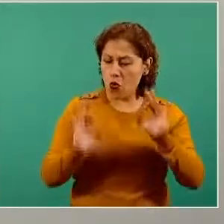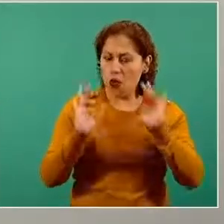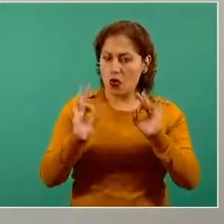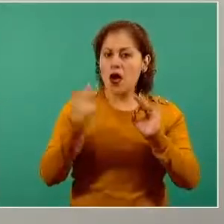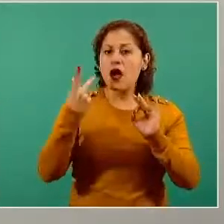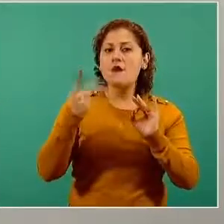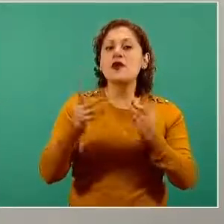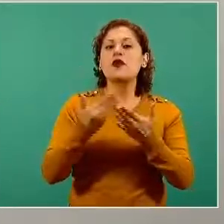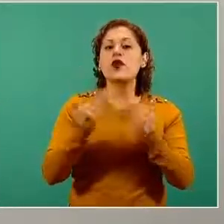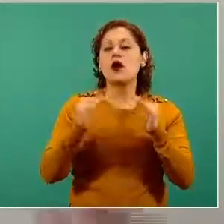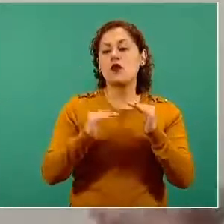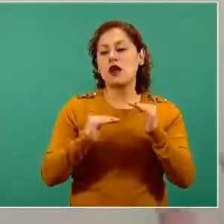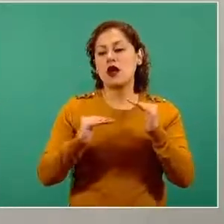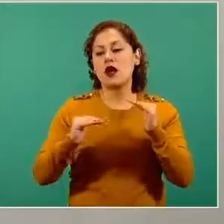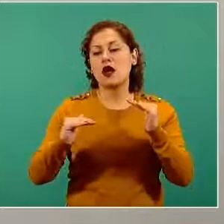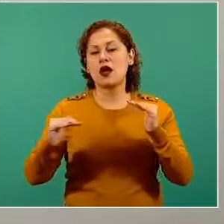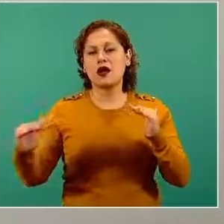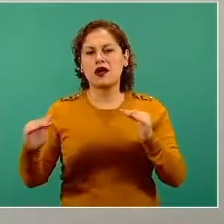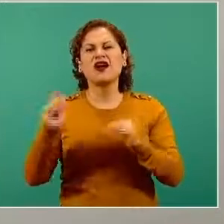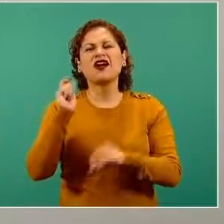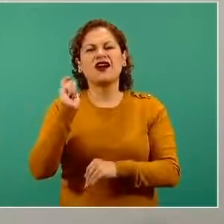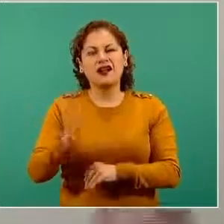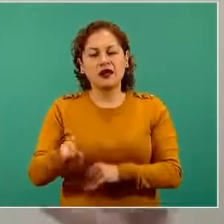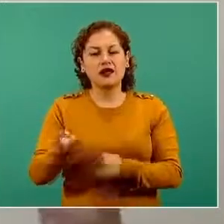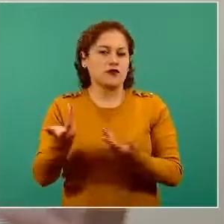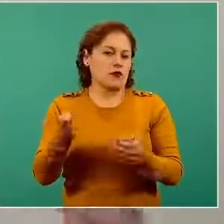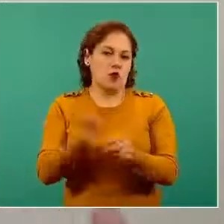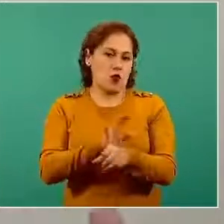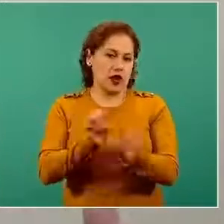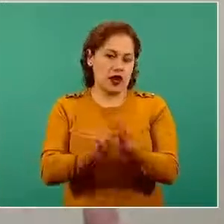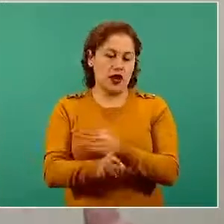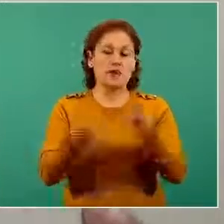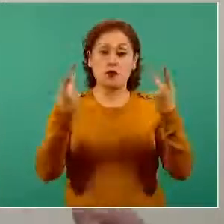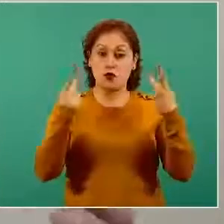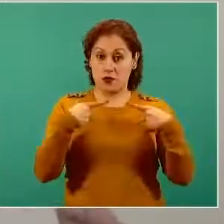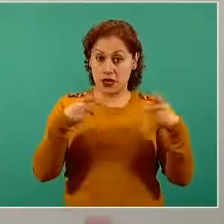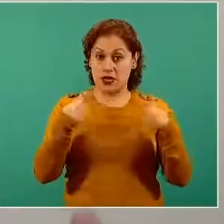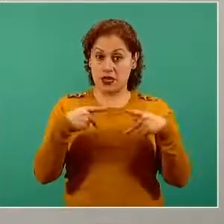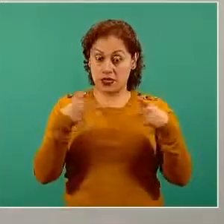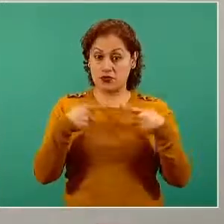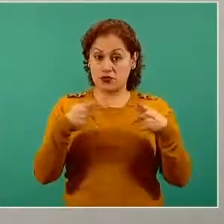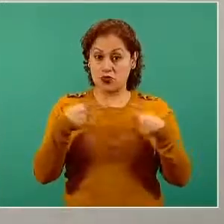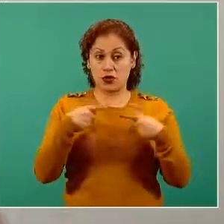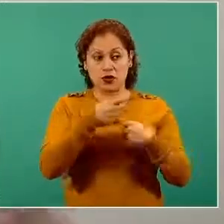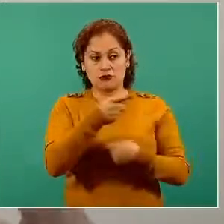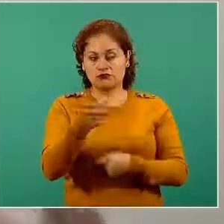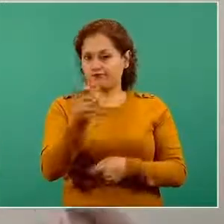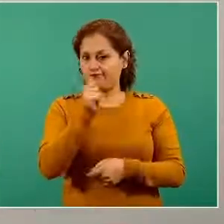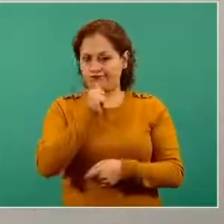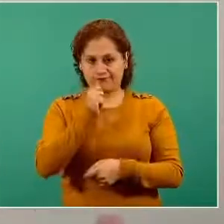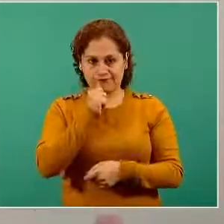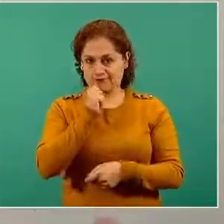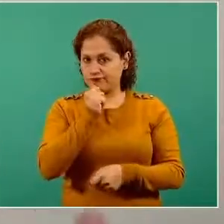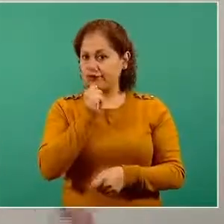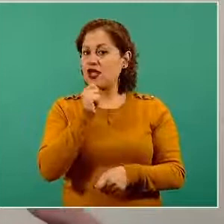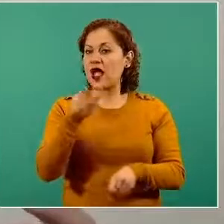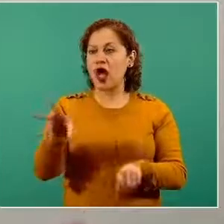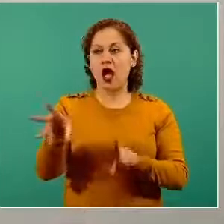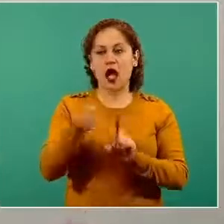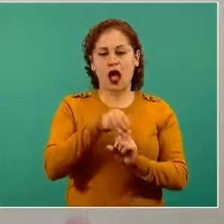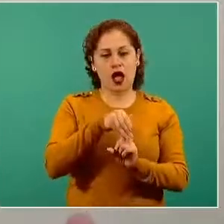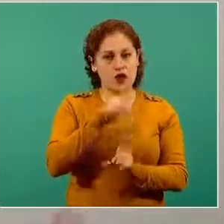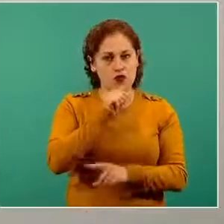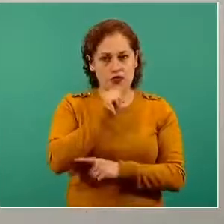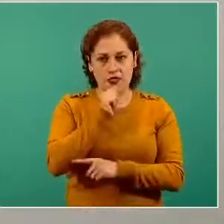basal de transmisión. Es decir, todo este grupo de personas que todavía no ha enfermado, que todavía no se ha contagiado